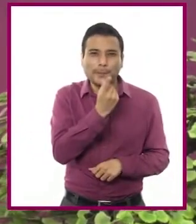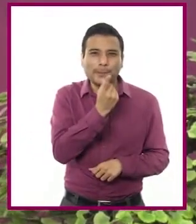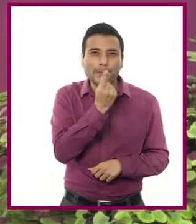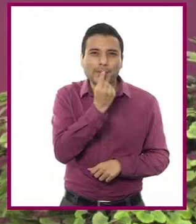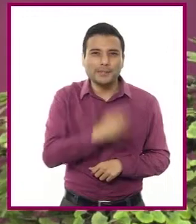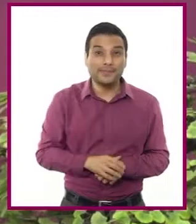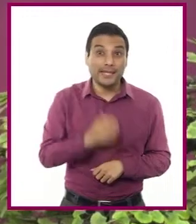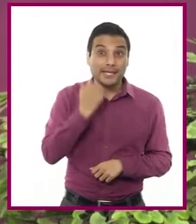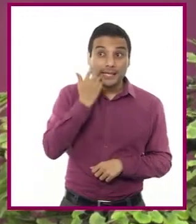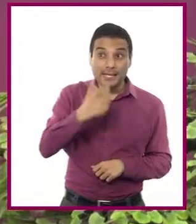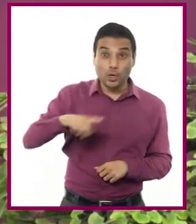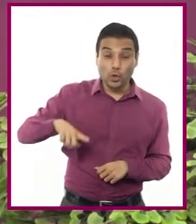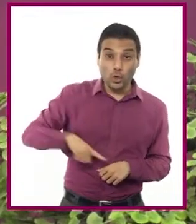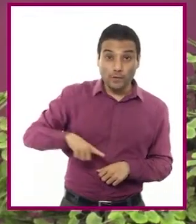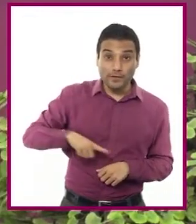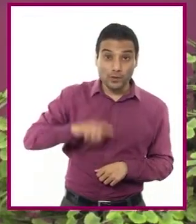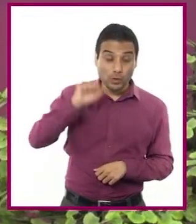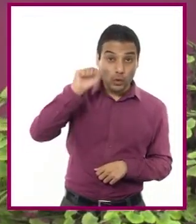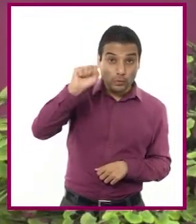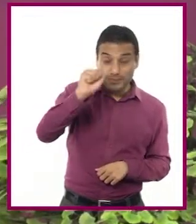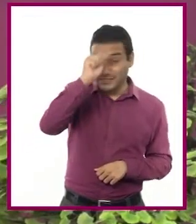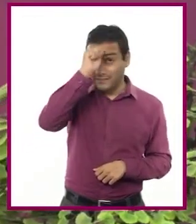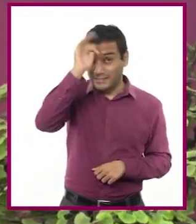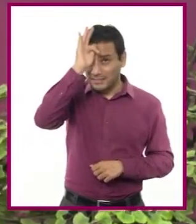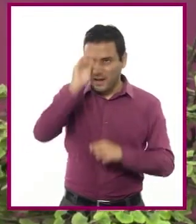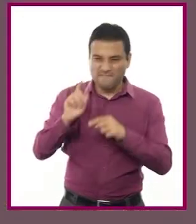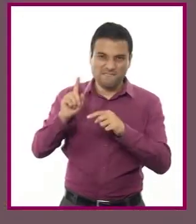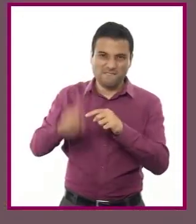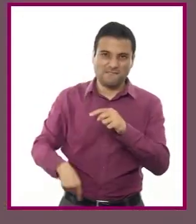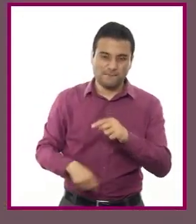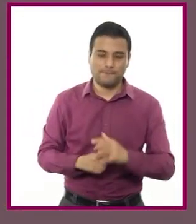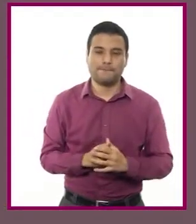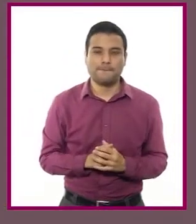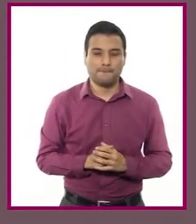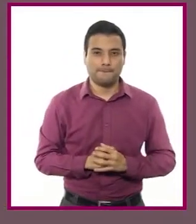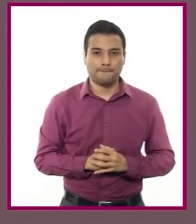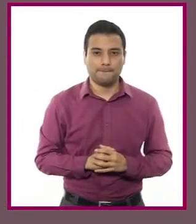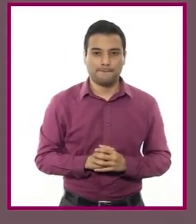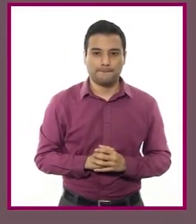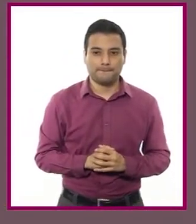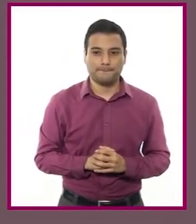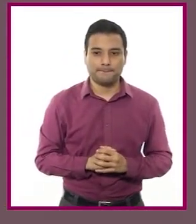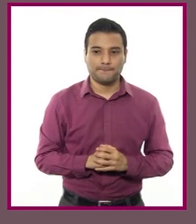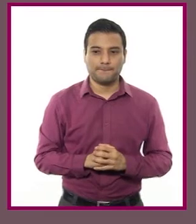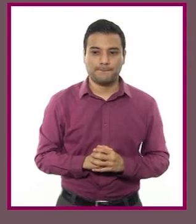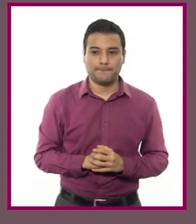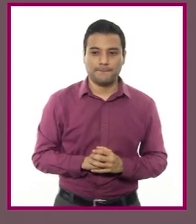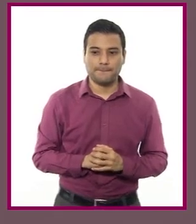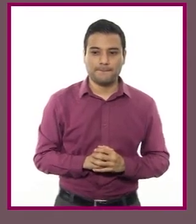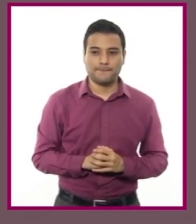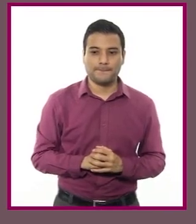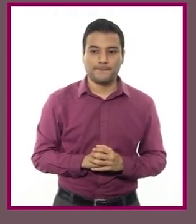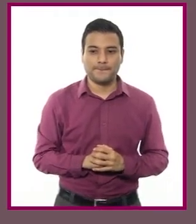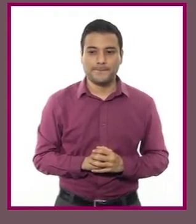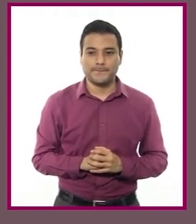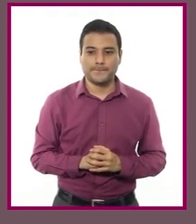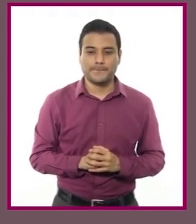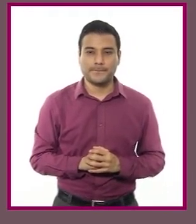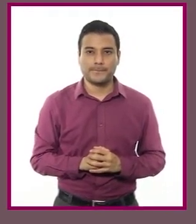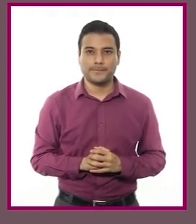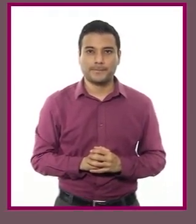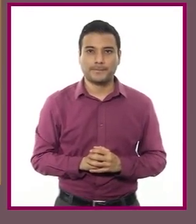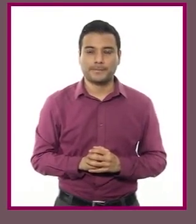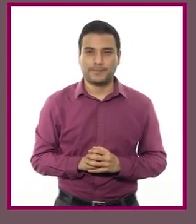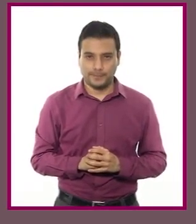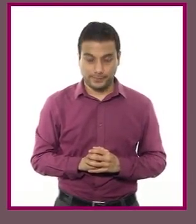derrocar al gobierno comunista de Afganistán desde adentro. Debido a las tensiones existentes, el gobierno comunista